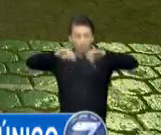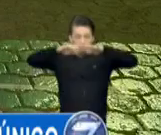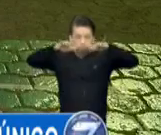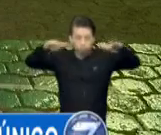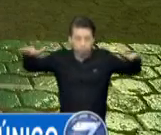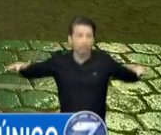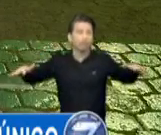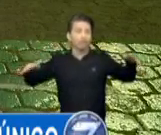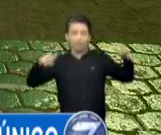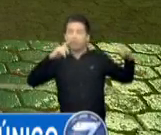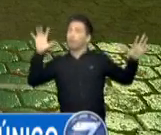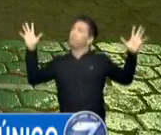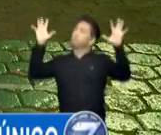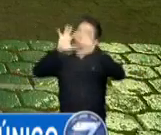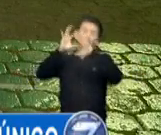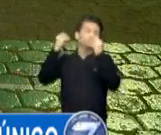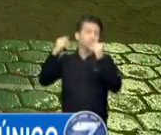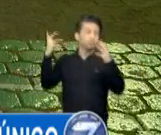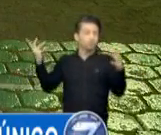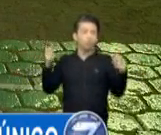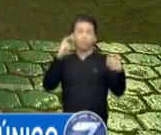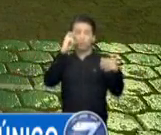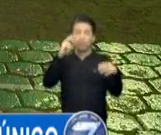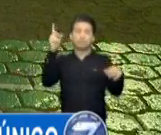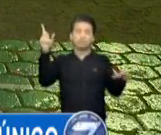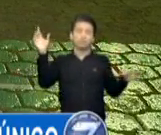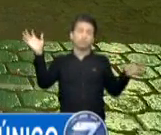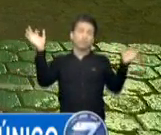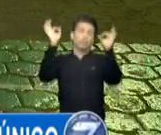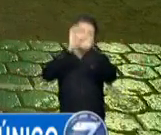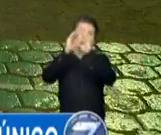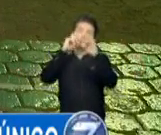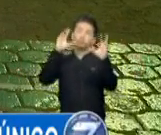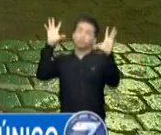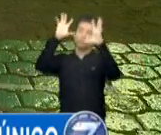está muy contaminada y por eso el eclipse está haciendo oscuro